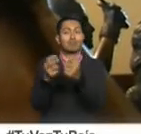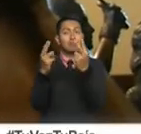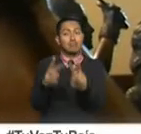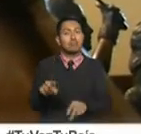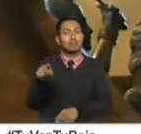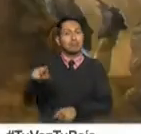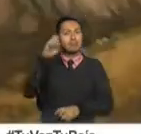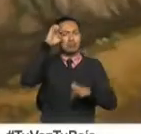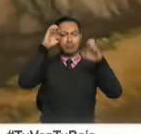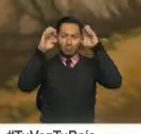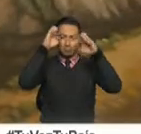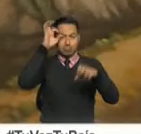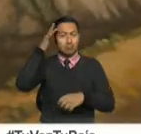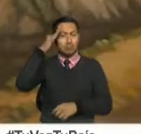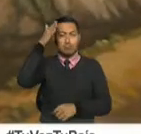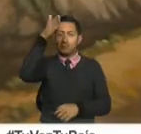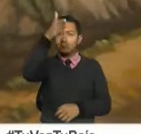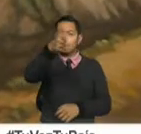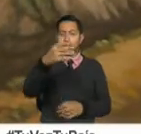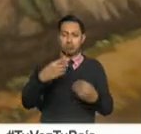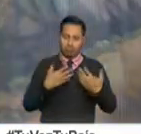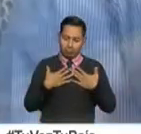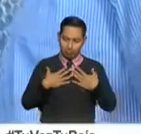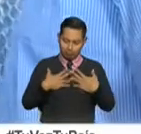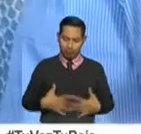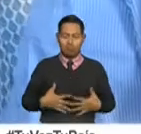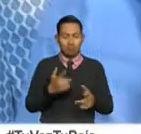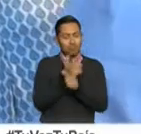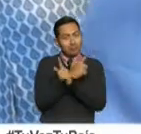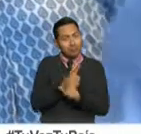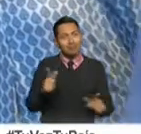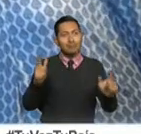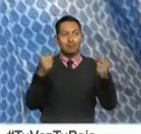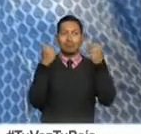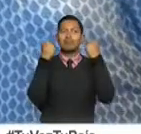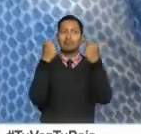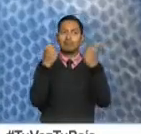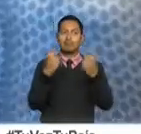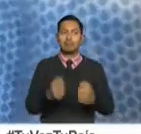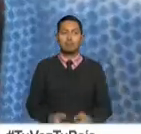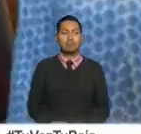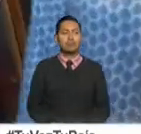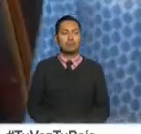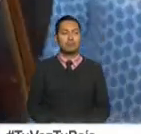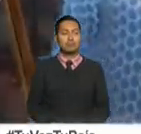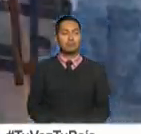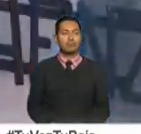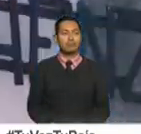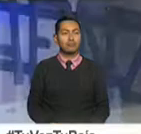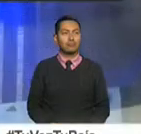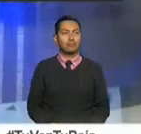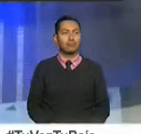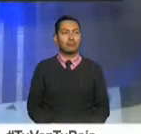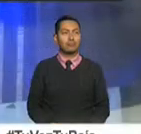estratega con visión de futuro, con principios de libertad. Carolina Díaz, Noticiero Ciudadano.